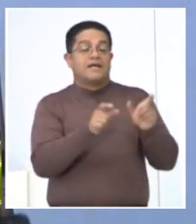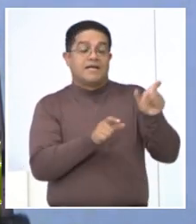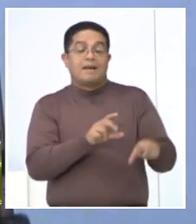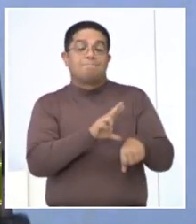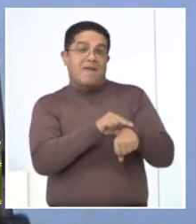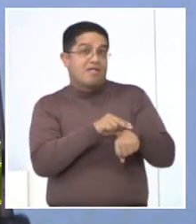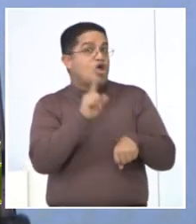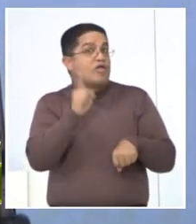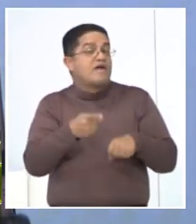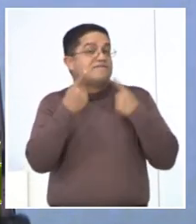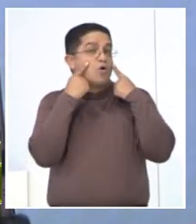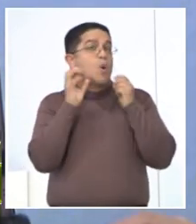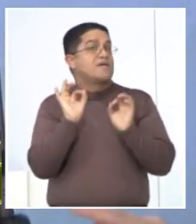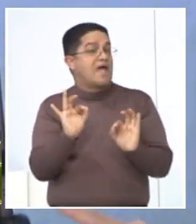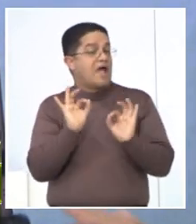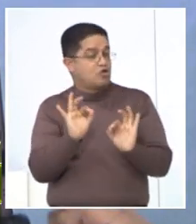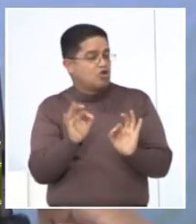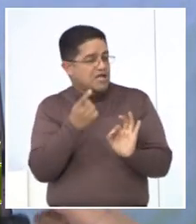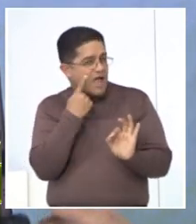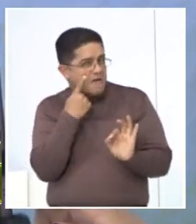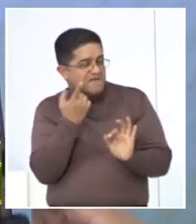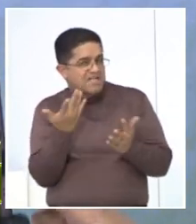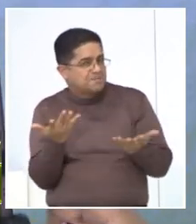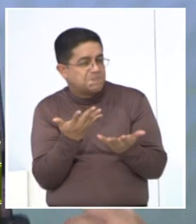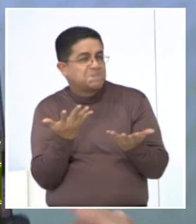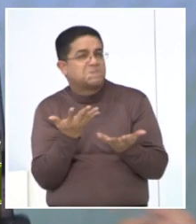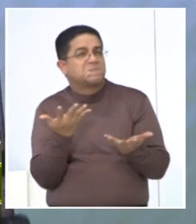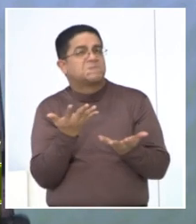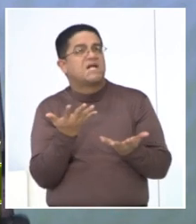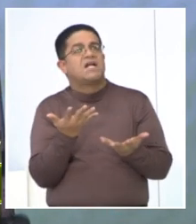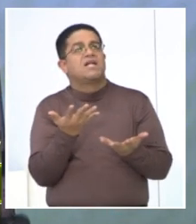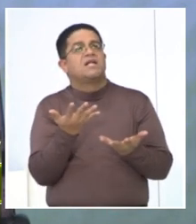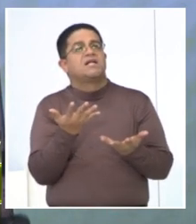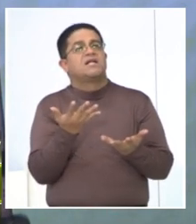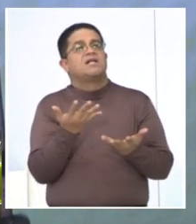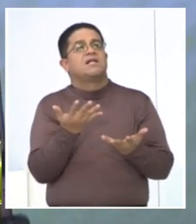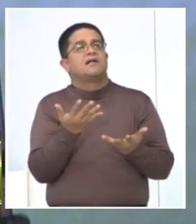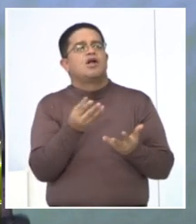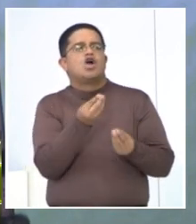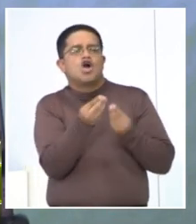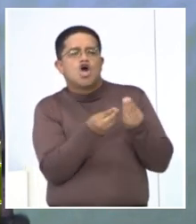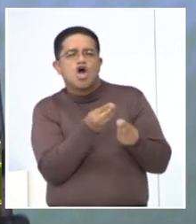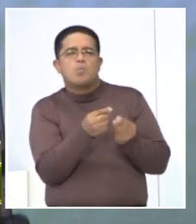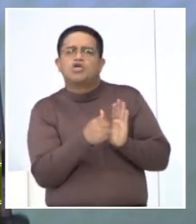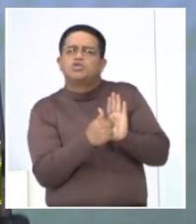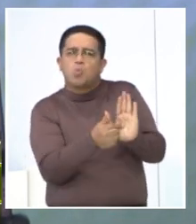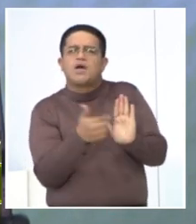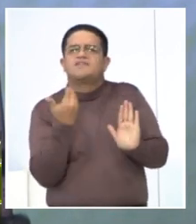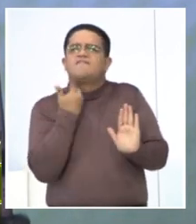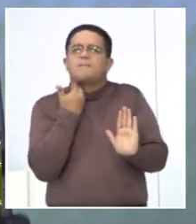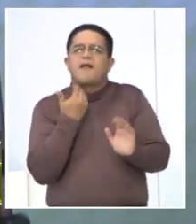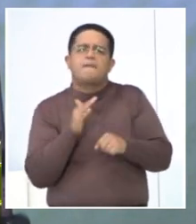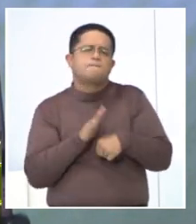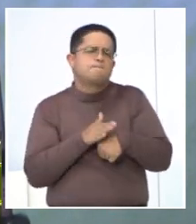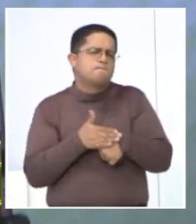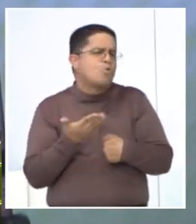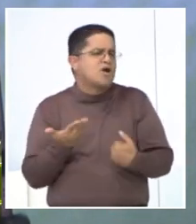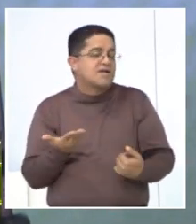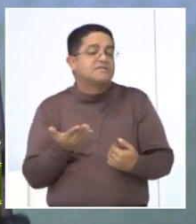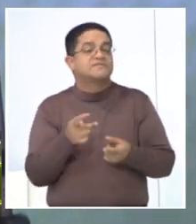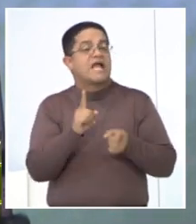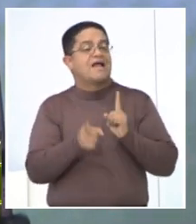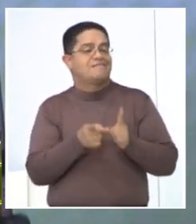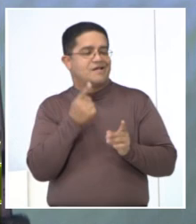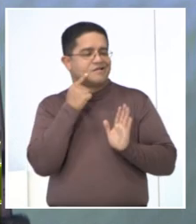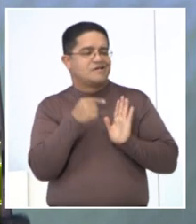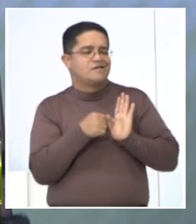muy cuidadoso al momento de establecer los principales o la principal manifestación de esta enfermedad. ¿Por qué? Porque muchas veces se puede